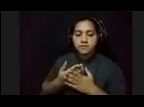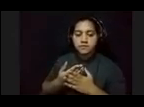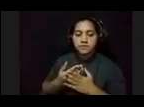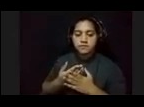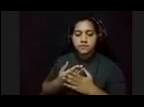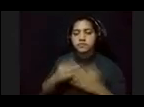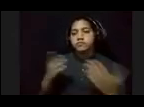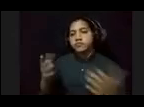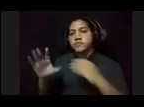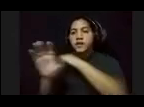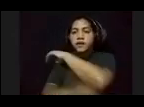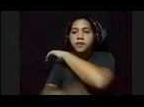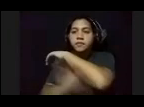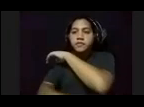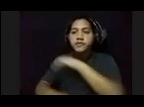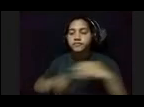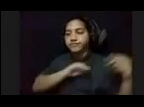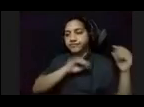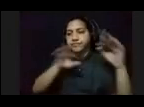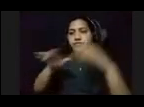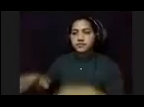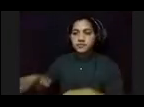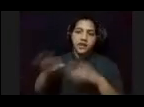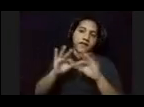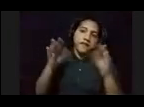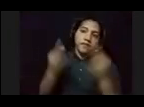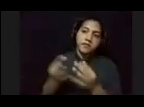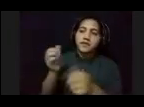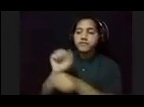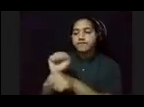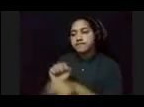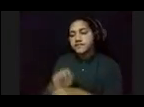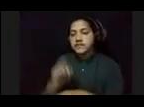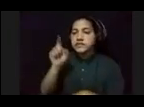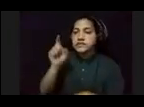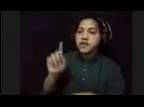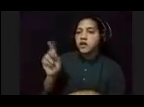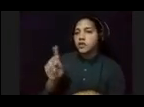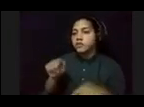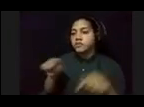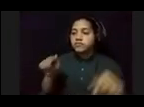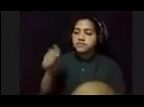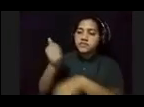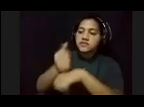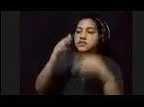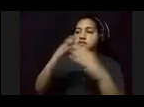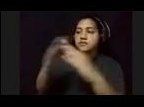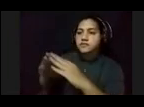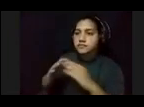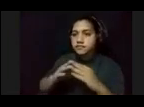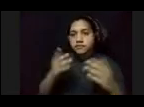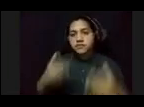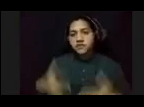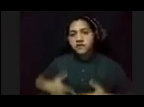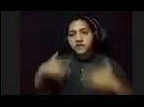campesinos migrantes y familias de la clase trabajadora que necesitaban dónde establecerse para vivir. Con el paso de los